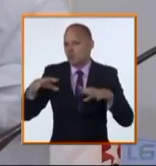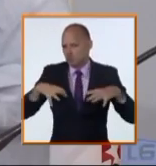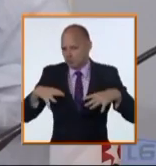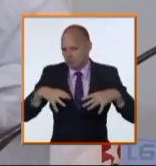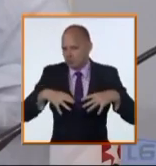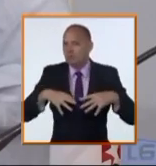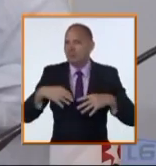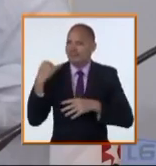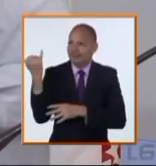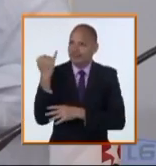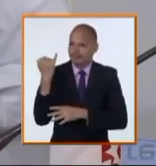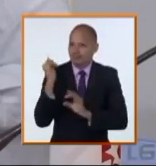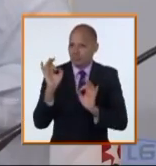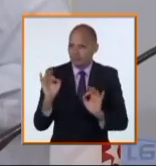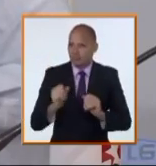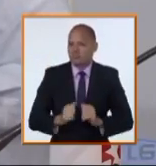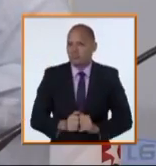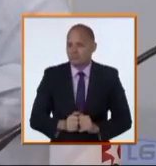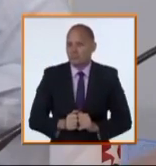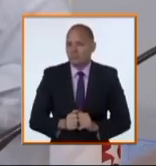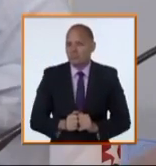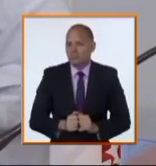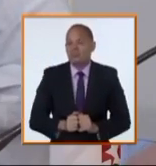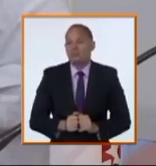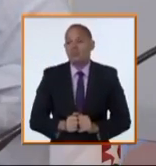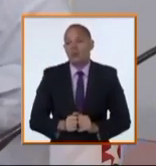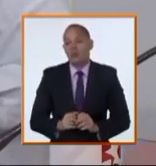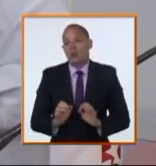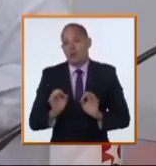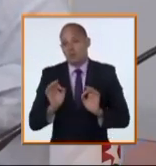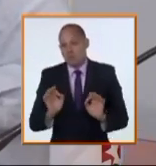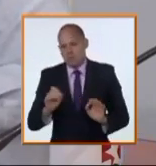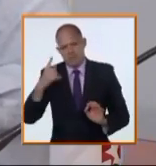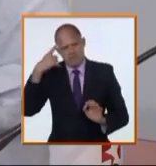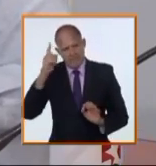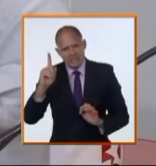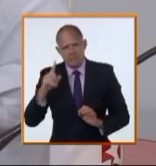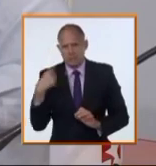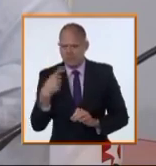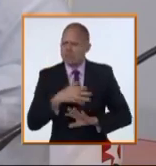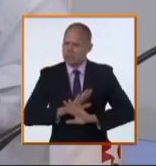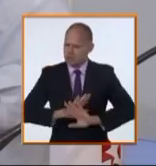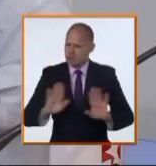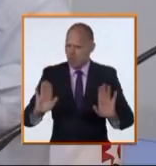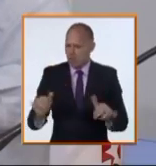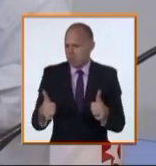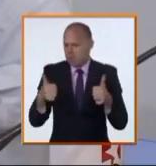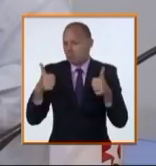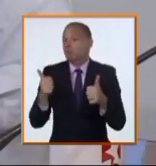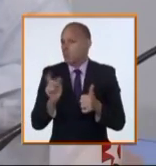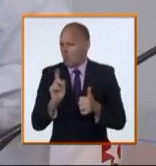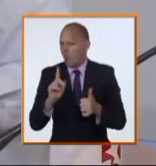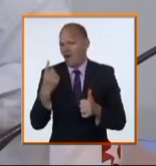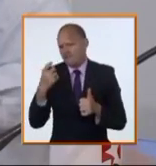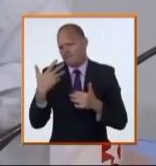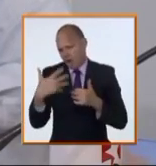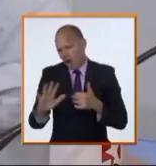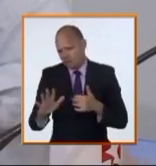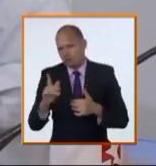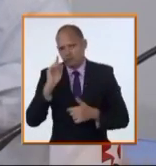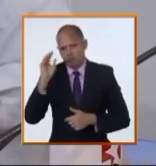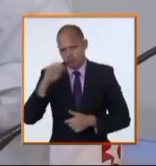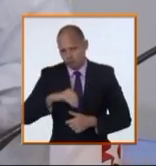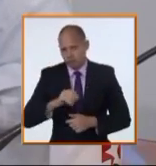si bien es cierto que no nos podemos conformar con lo logrado hasta la fecha si es importante